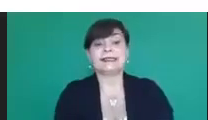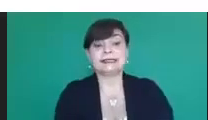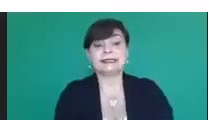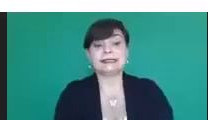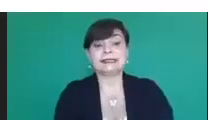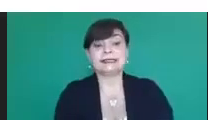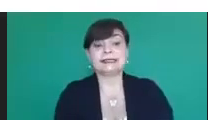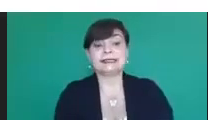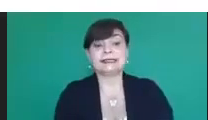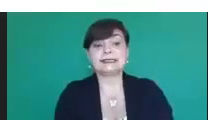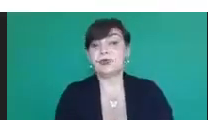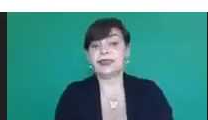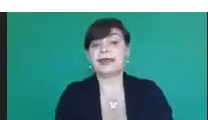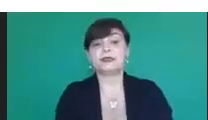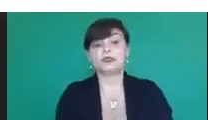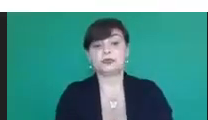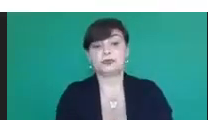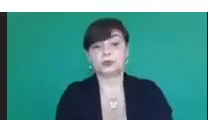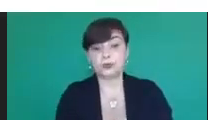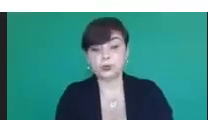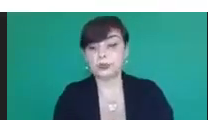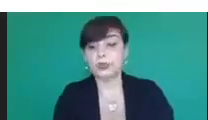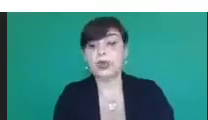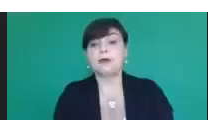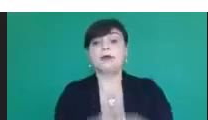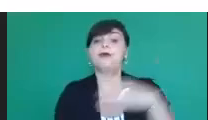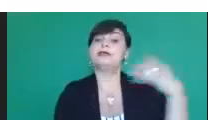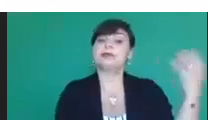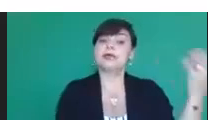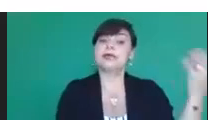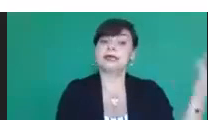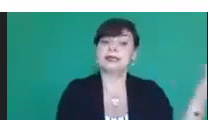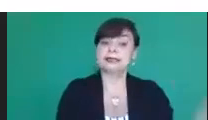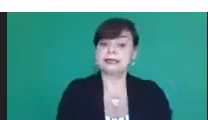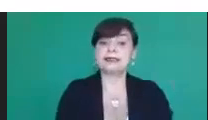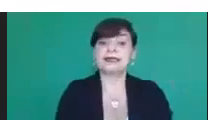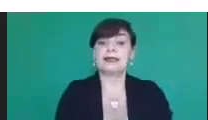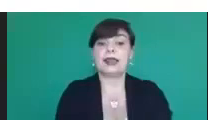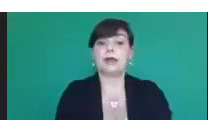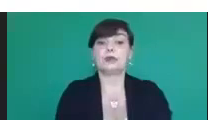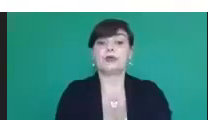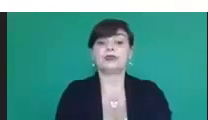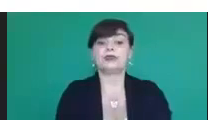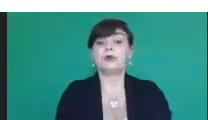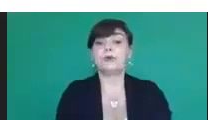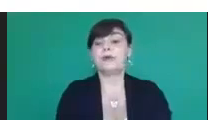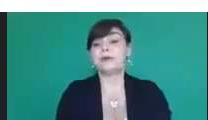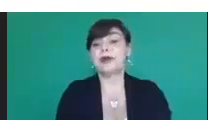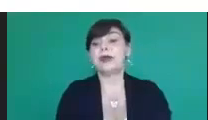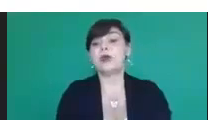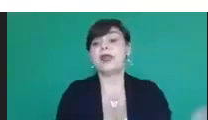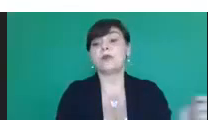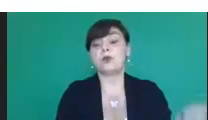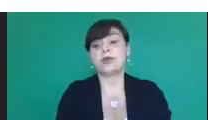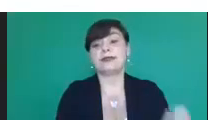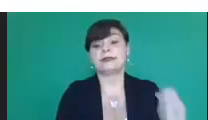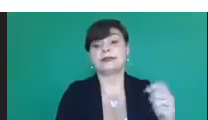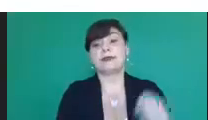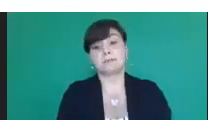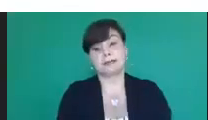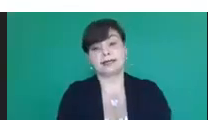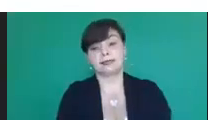garantizar la inocuidad de los productos, pero esto viene desde la producción primaria con las